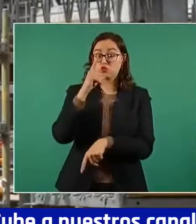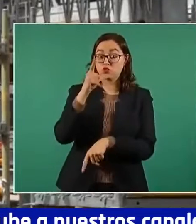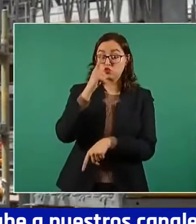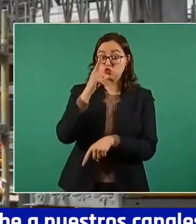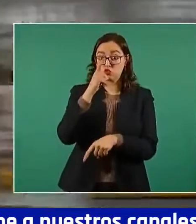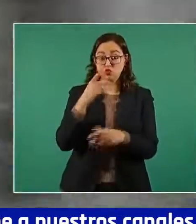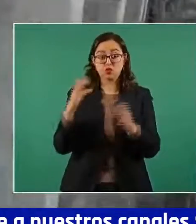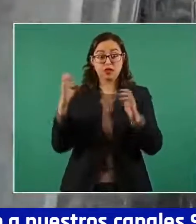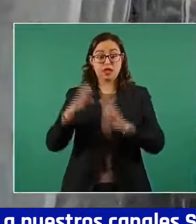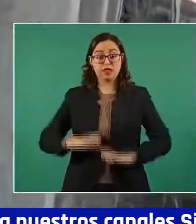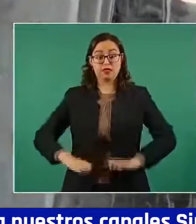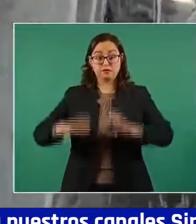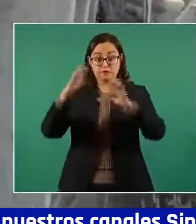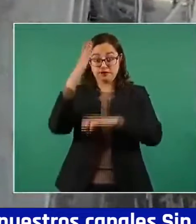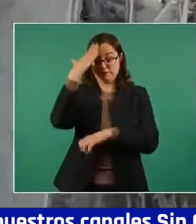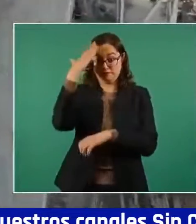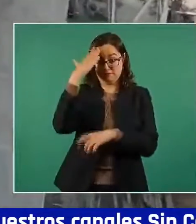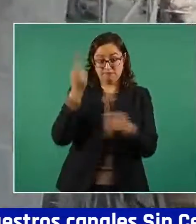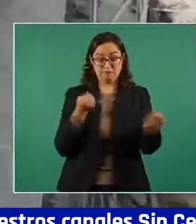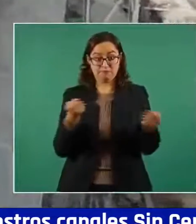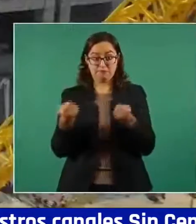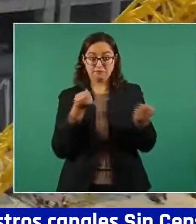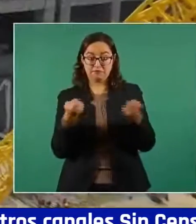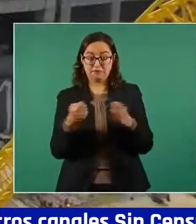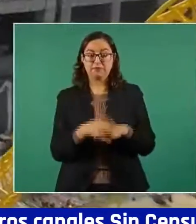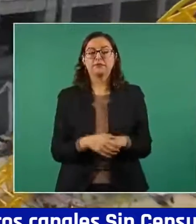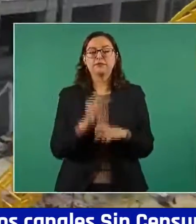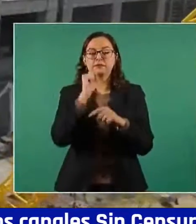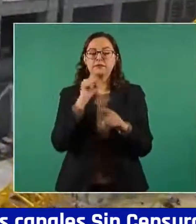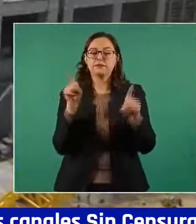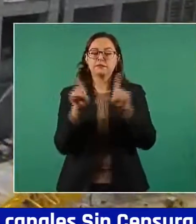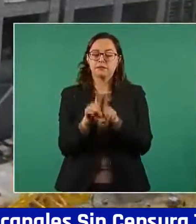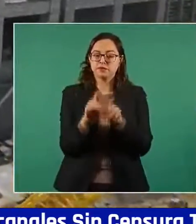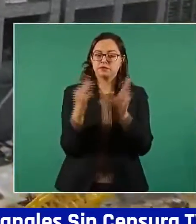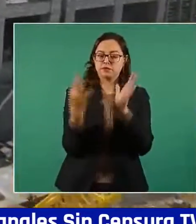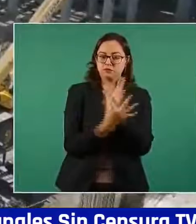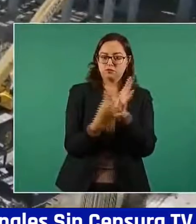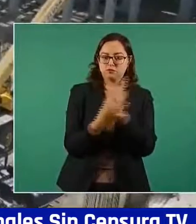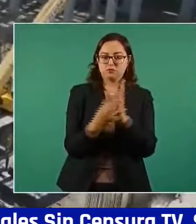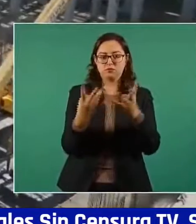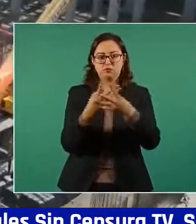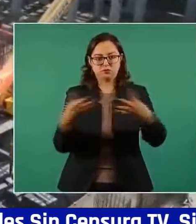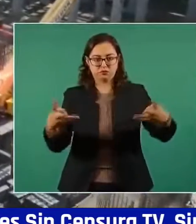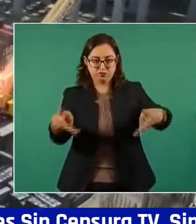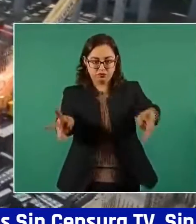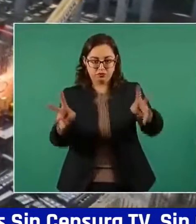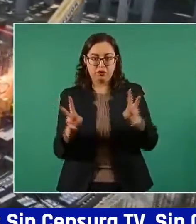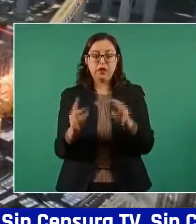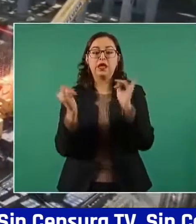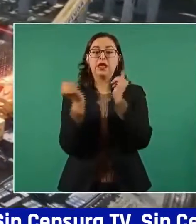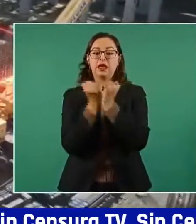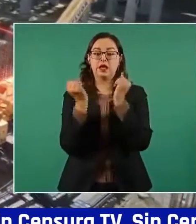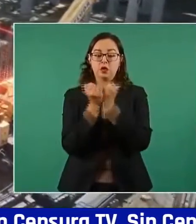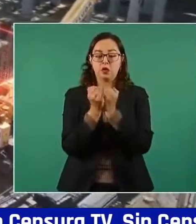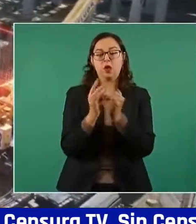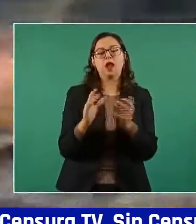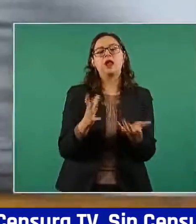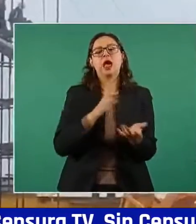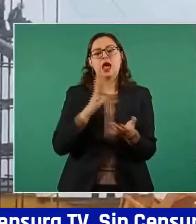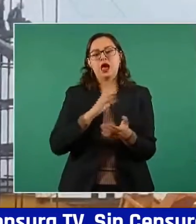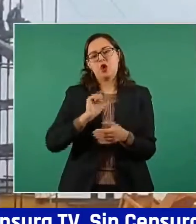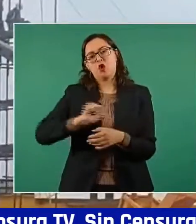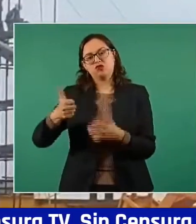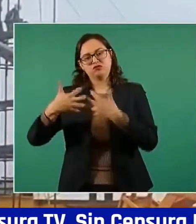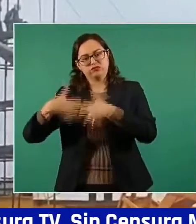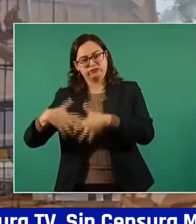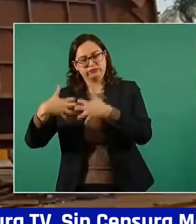control remoto. Se trabaja en el montaje de estructuras de acero para los tambores de coque y se continúa con la cimentación de los hornos de la planta coquizadora.